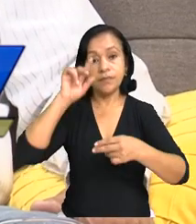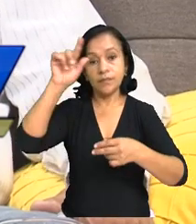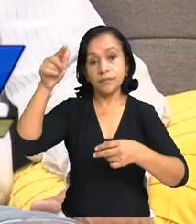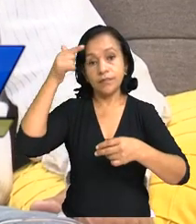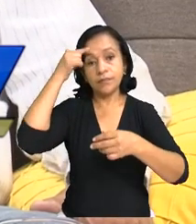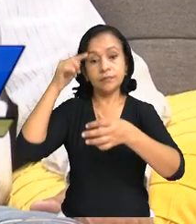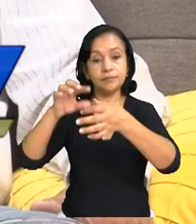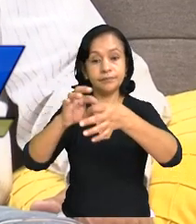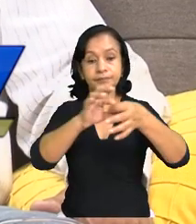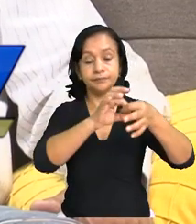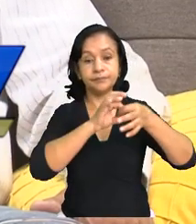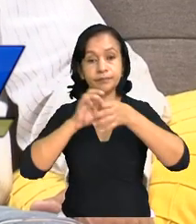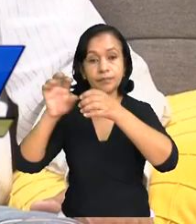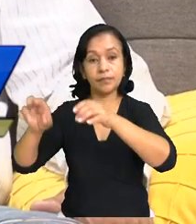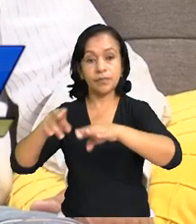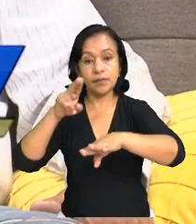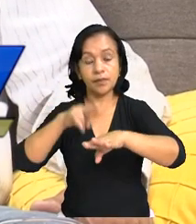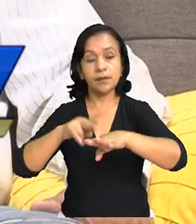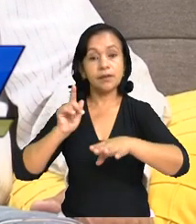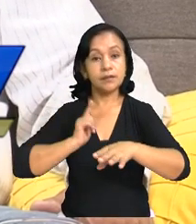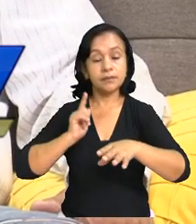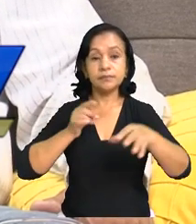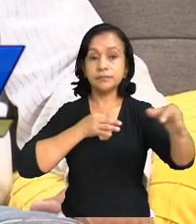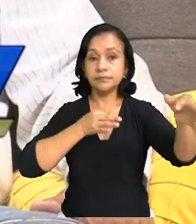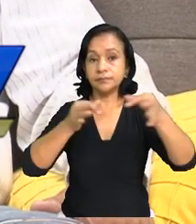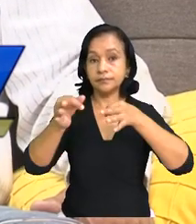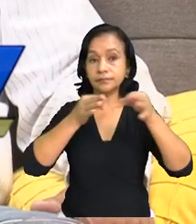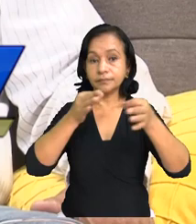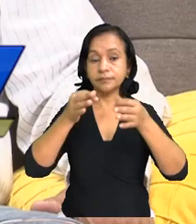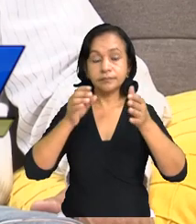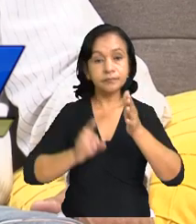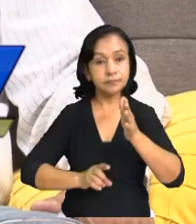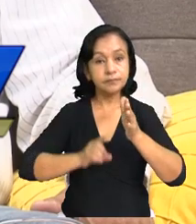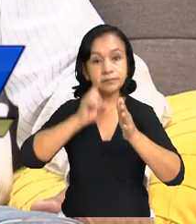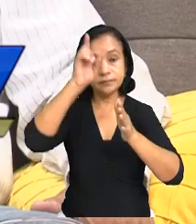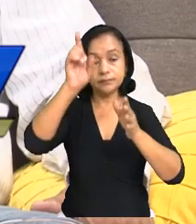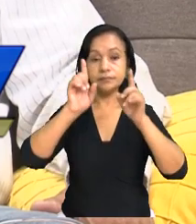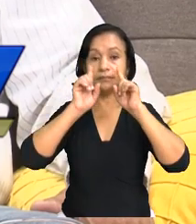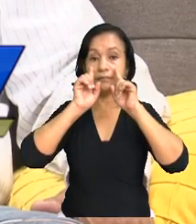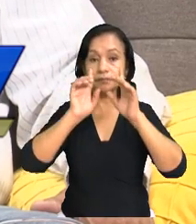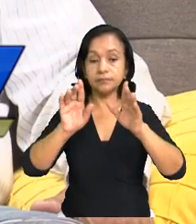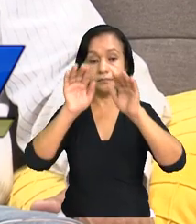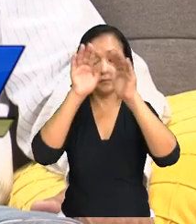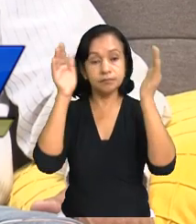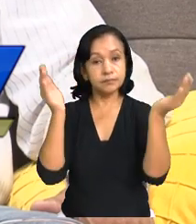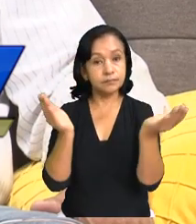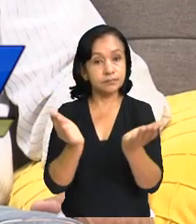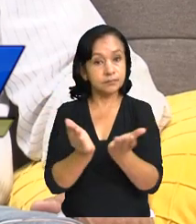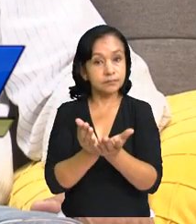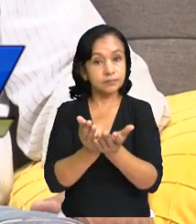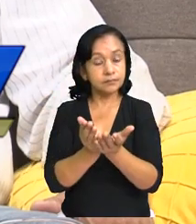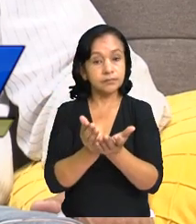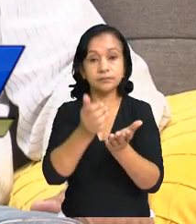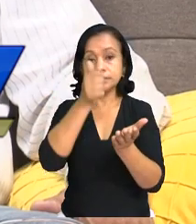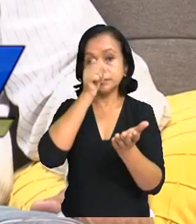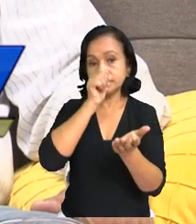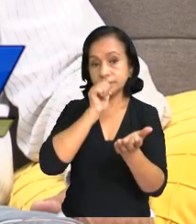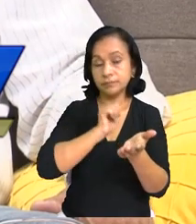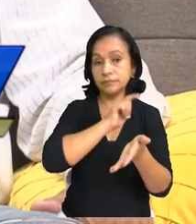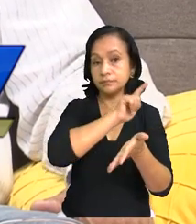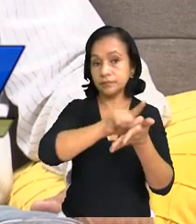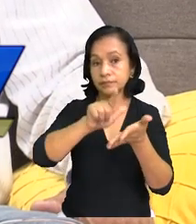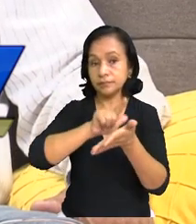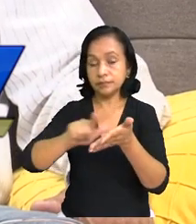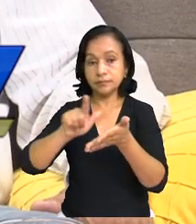Nacional, que se plantea avanzar en la provisión universal y equitativa al agua potable y